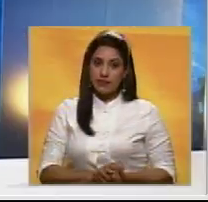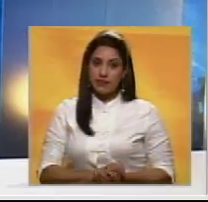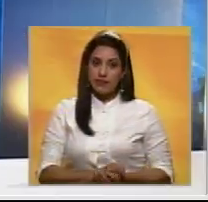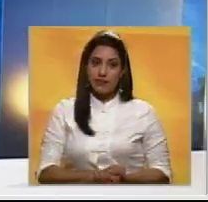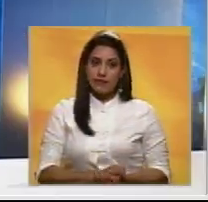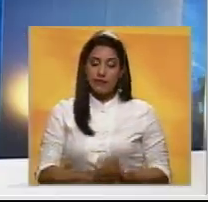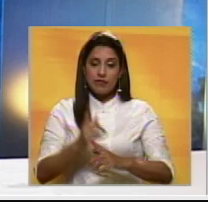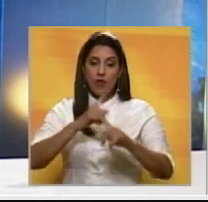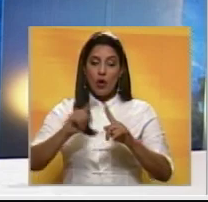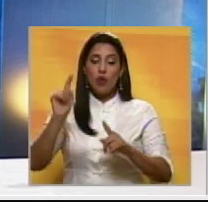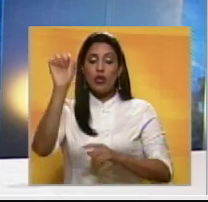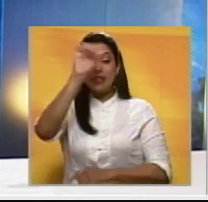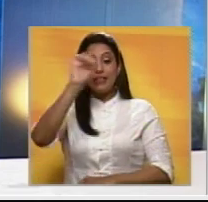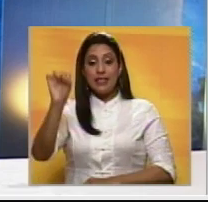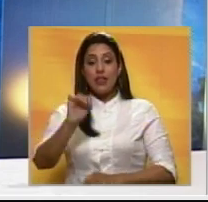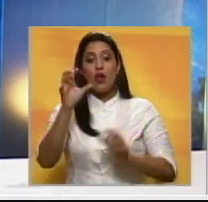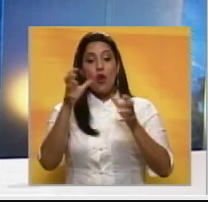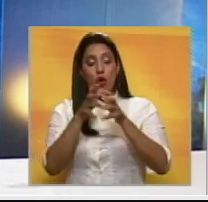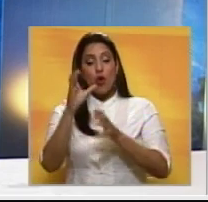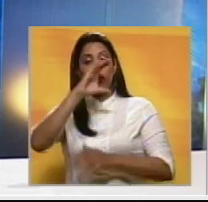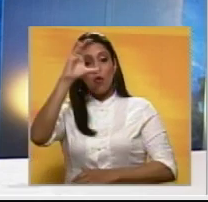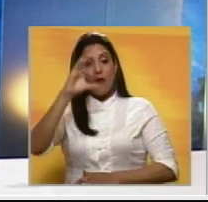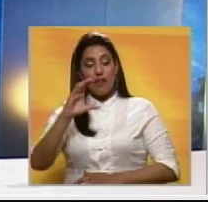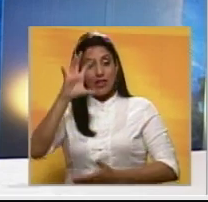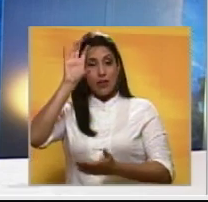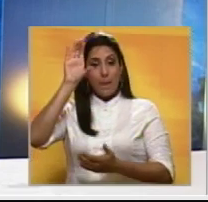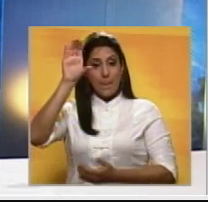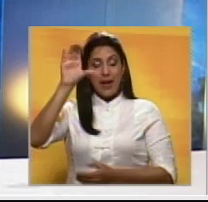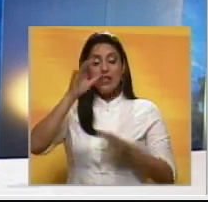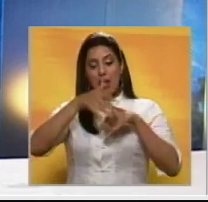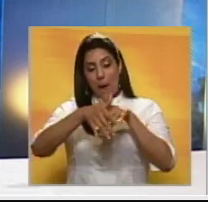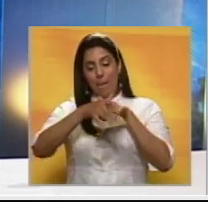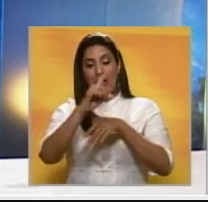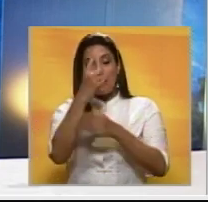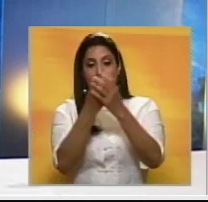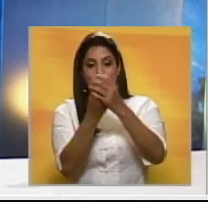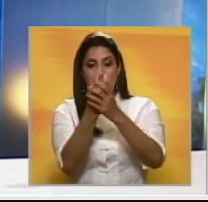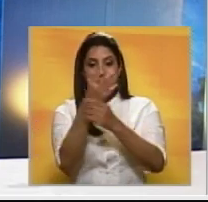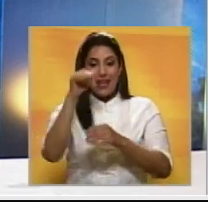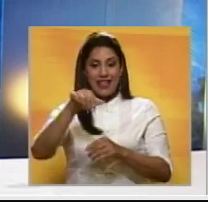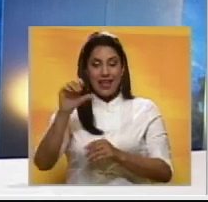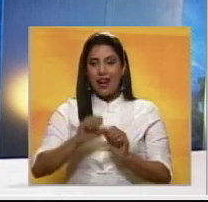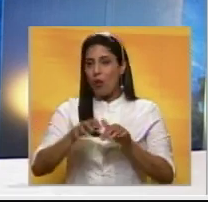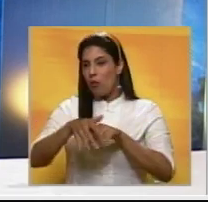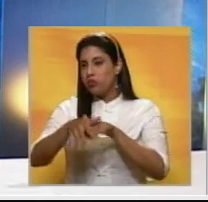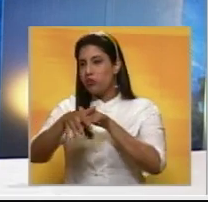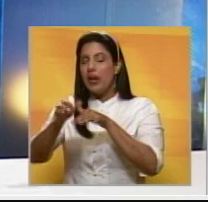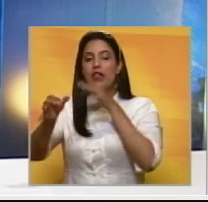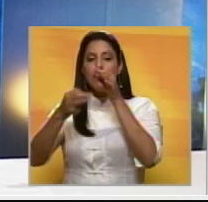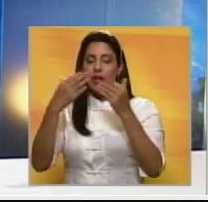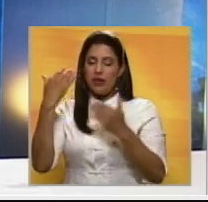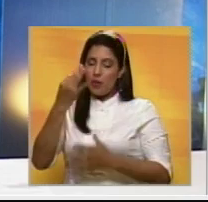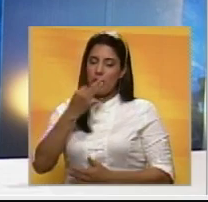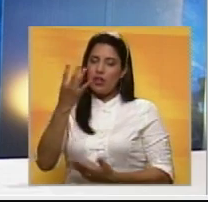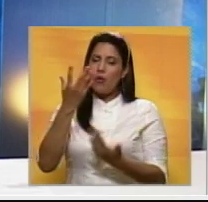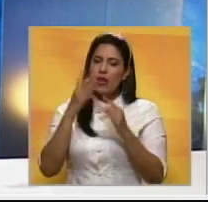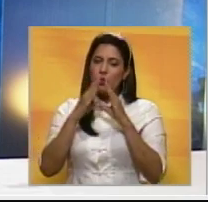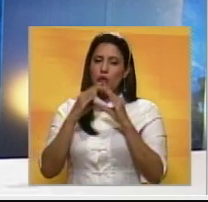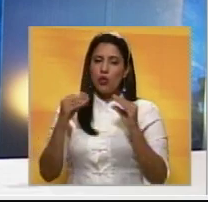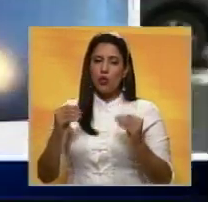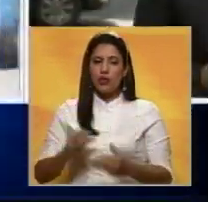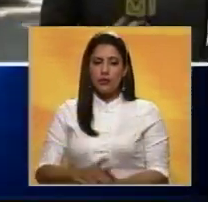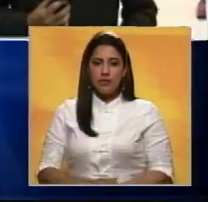Venevisión. Sindicatos y confederaciones del país marcharán este 1 de mayo aquí en Caracas. Euclides Sotillo nos tiene el reporte. Buenas tardes,